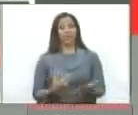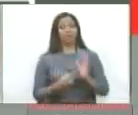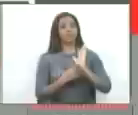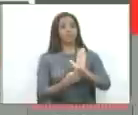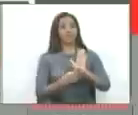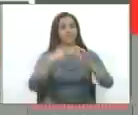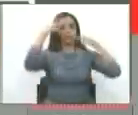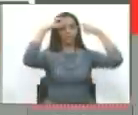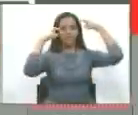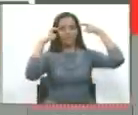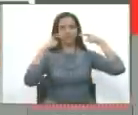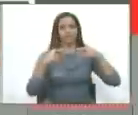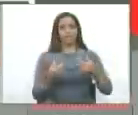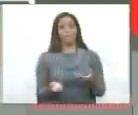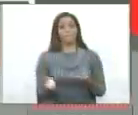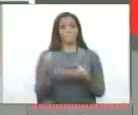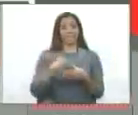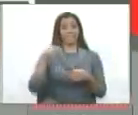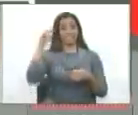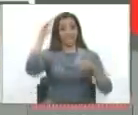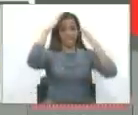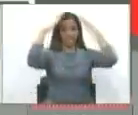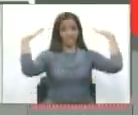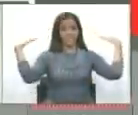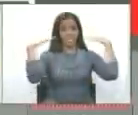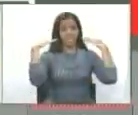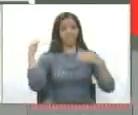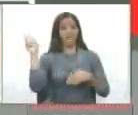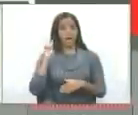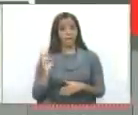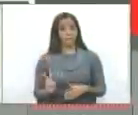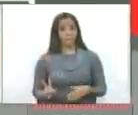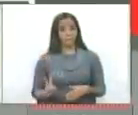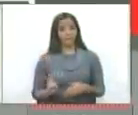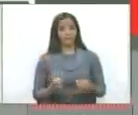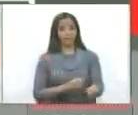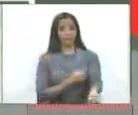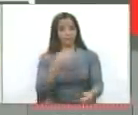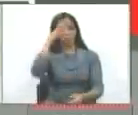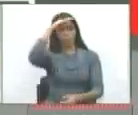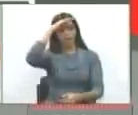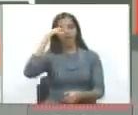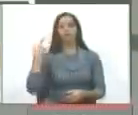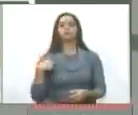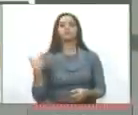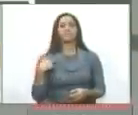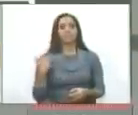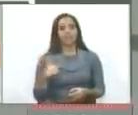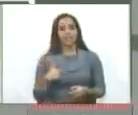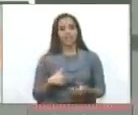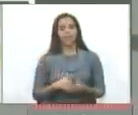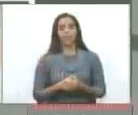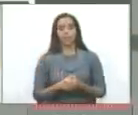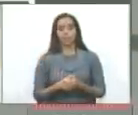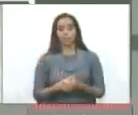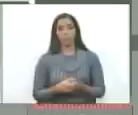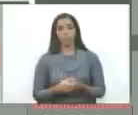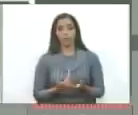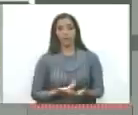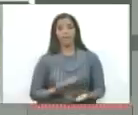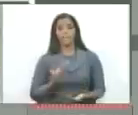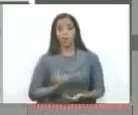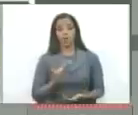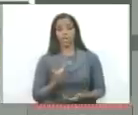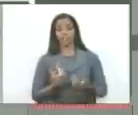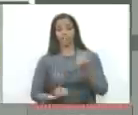Chávez. Además que en Vietnam, usted sabe que los hermanos cubanos tienen una gran influencia de